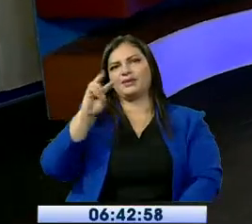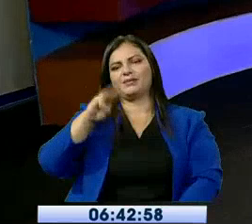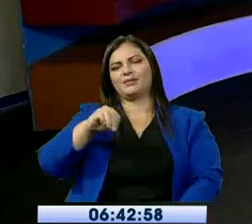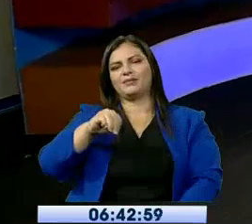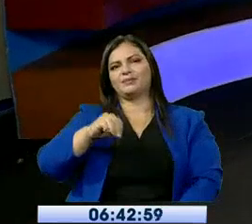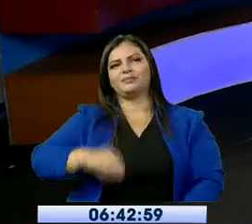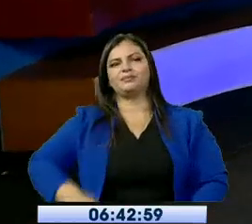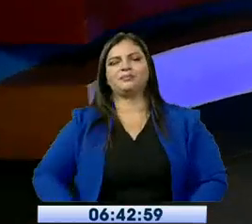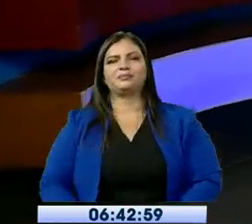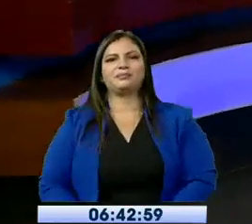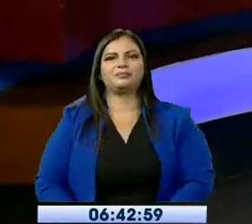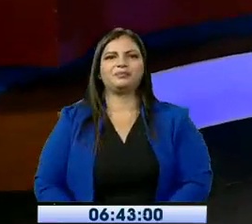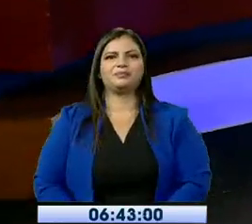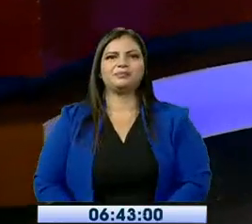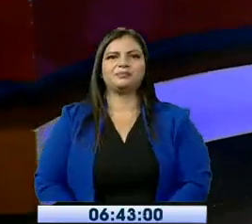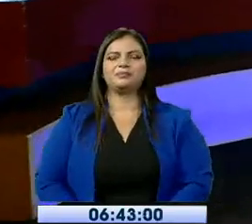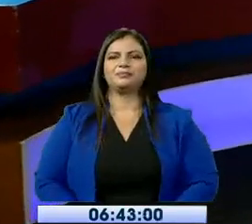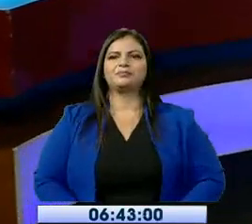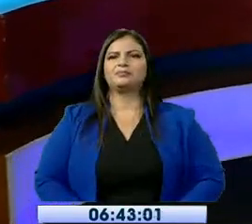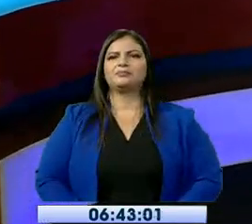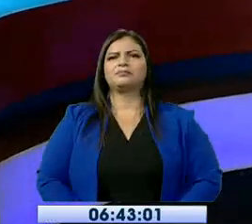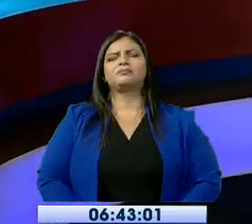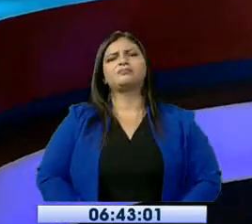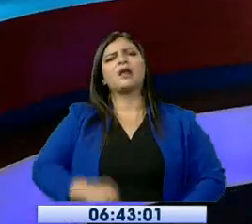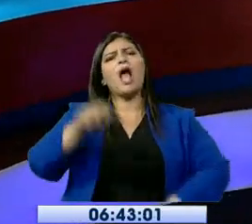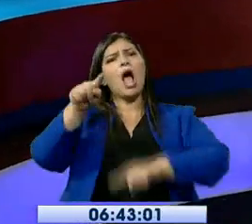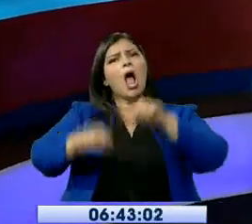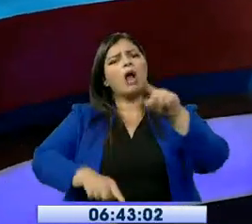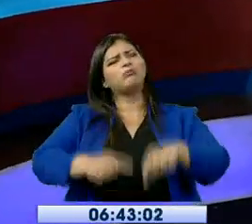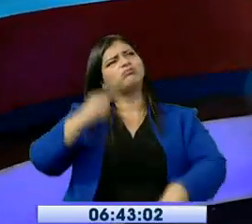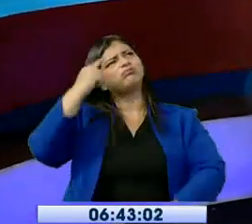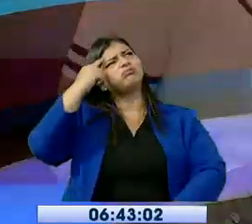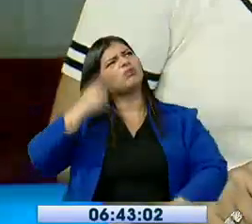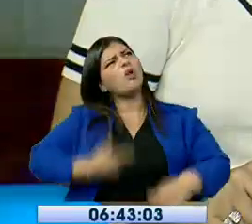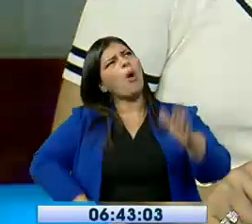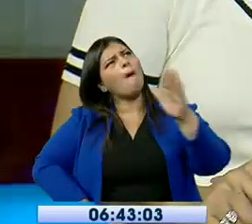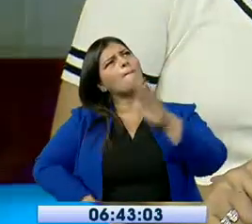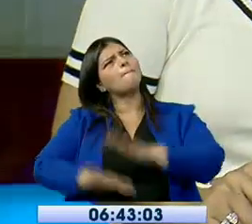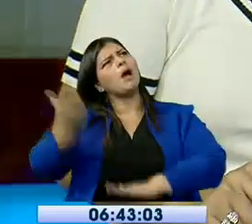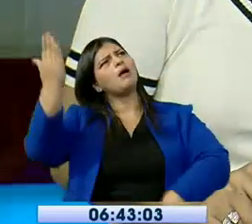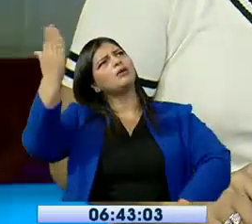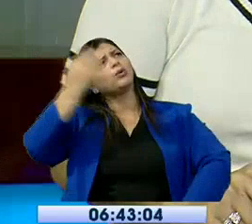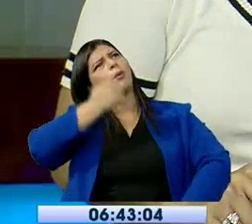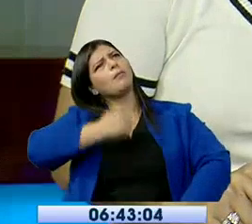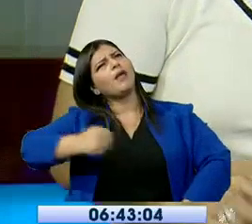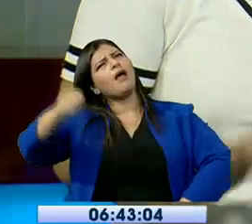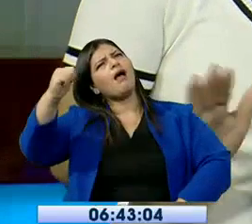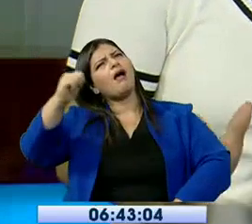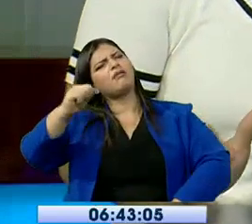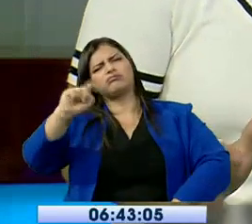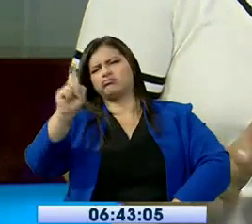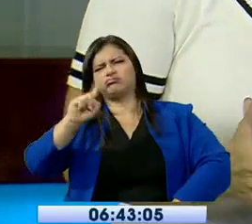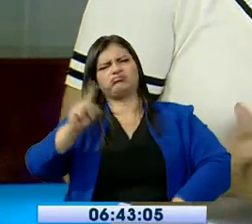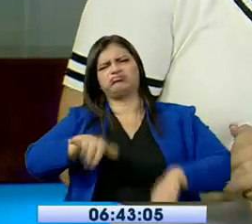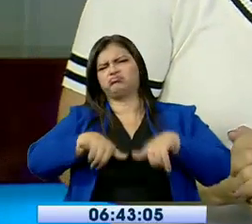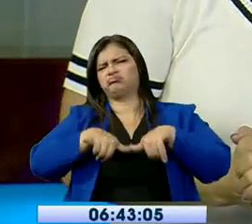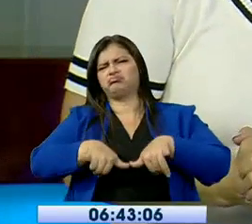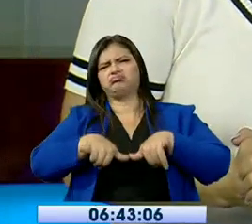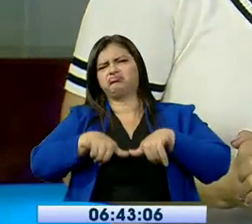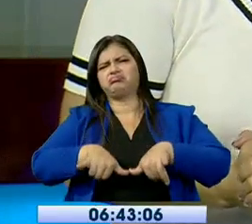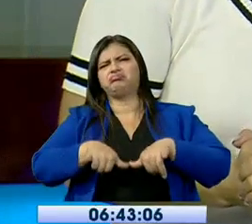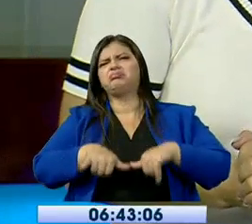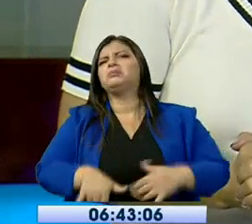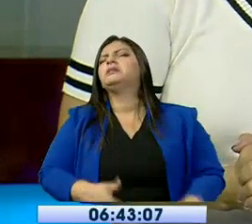Bueno, y quienes decidieron pasar el feriado dentro de Guayaquil también se divirtieron pasando en familia, así como lo escuchan. Algunos habitantes del sur de la